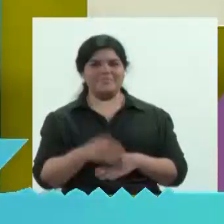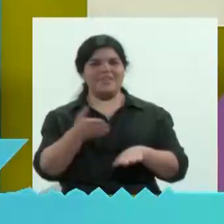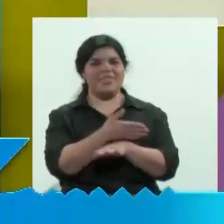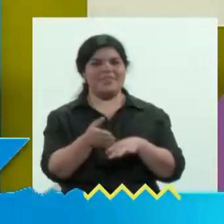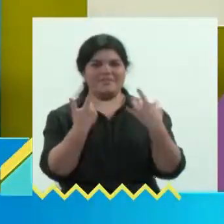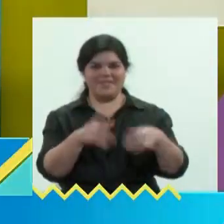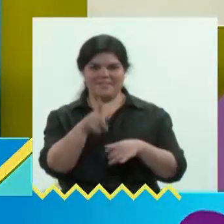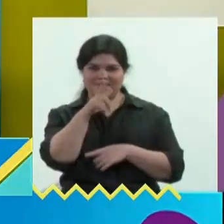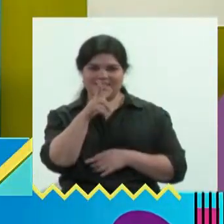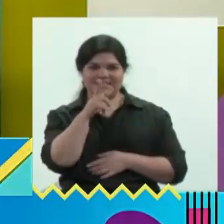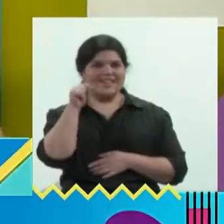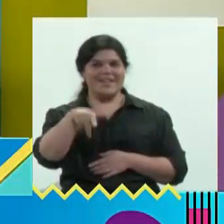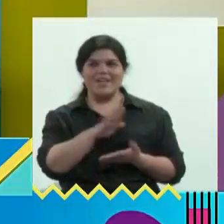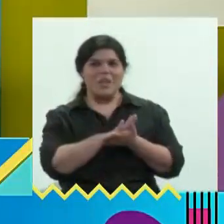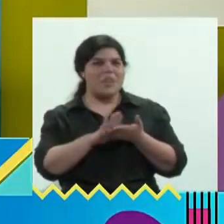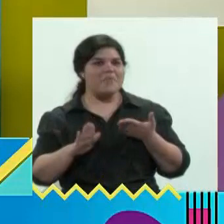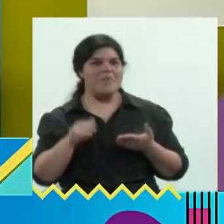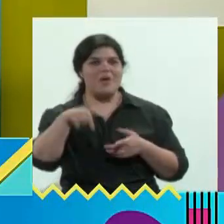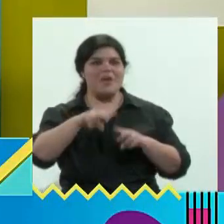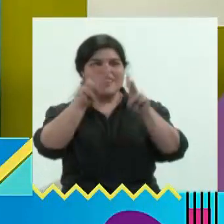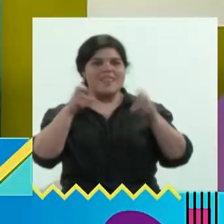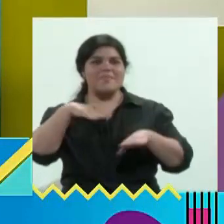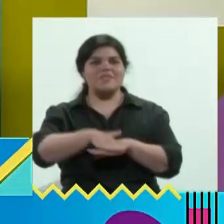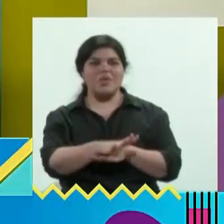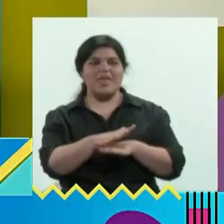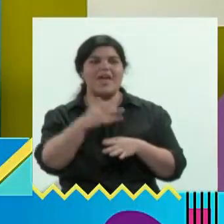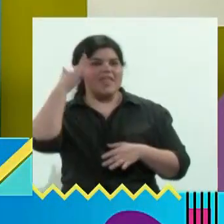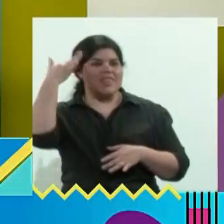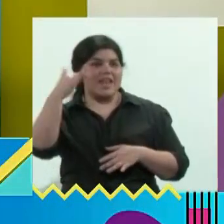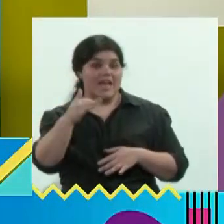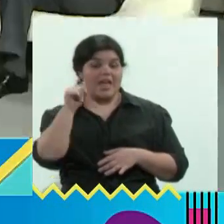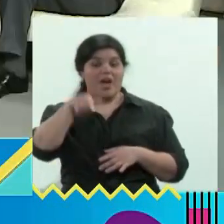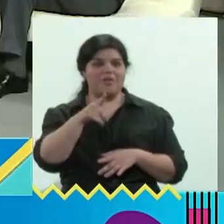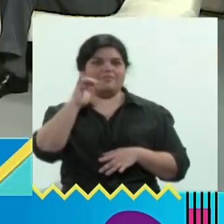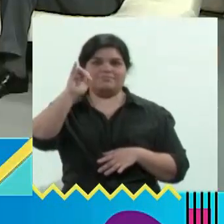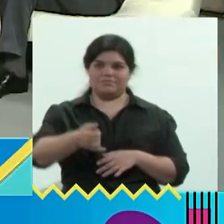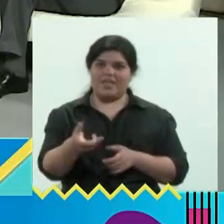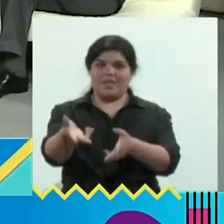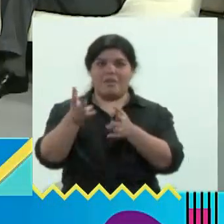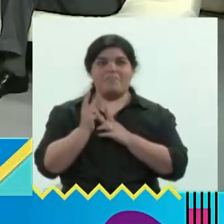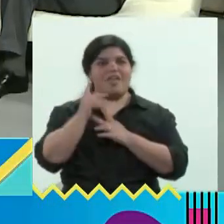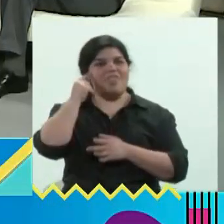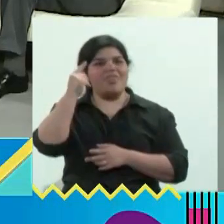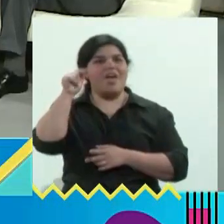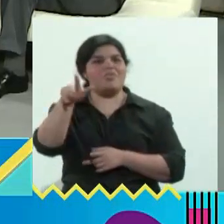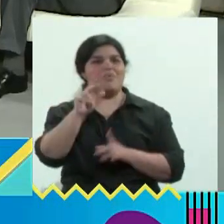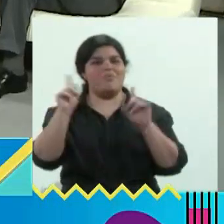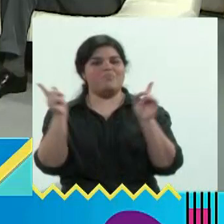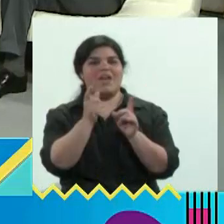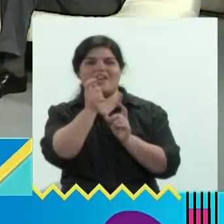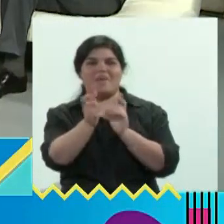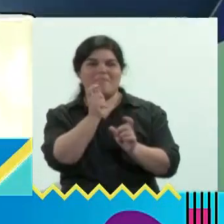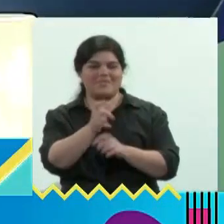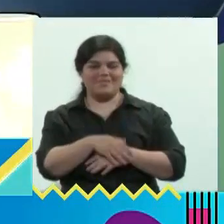Continuamos en Distintos Parecidos, nuevo preámbulo. Estamos hablando de ciudades inteligentes. Y ahora sí, Héctor, que completes tu idea del bloque anterior. Mi idea, muchas